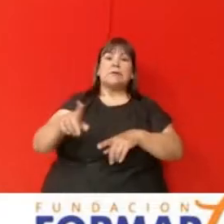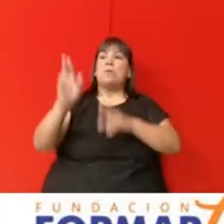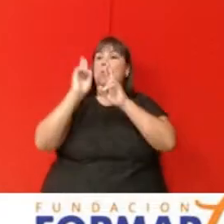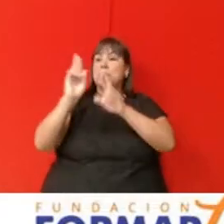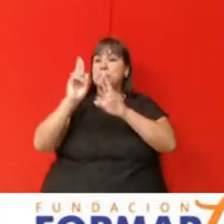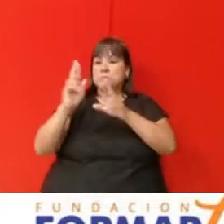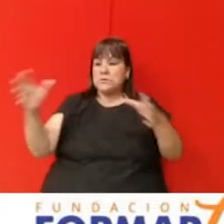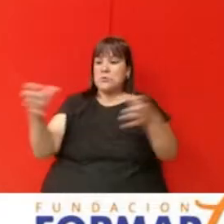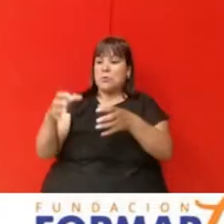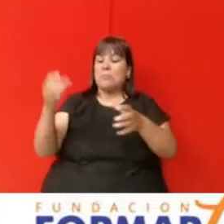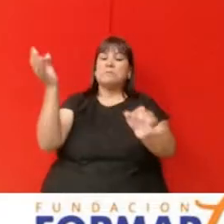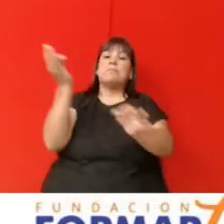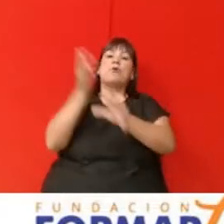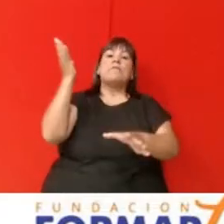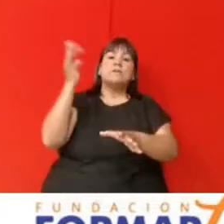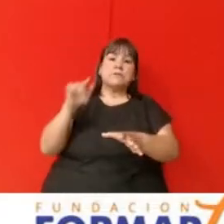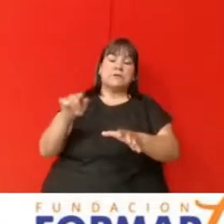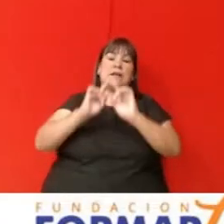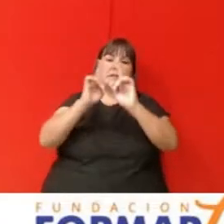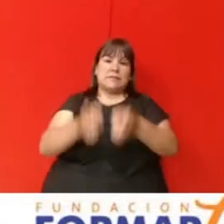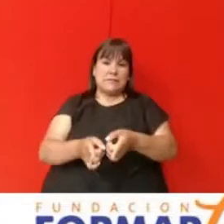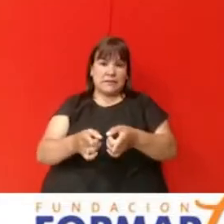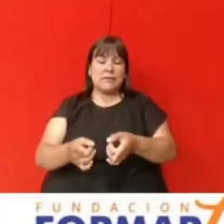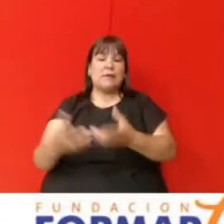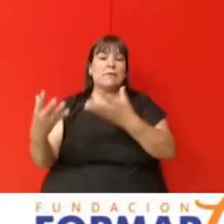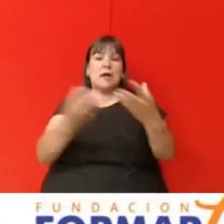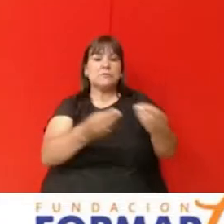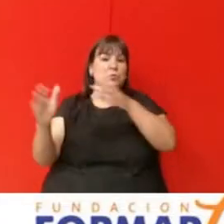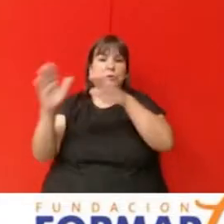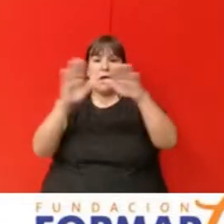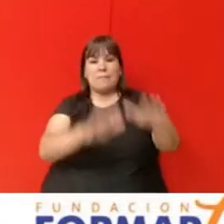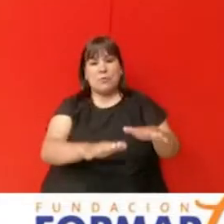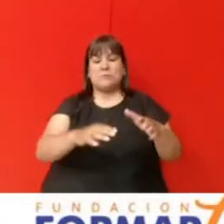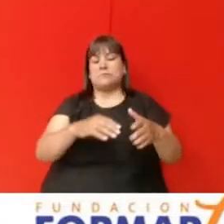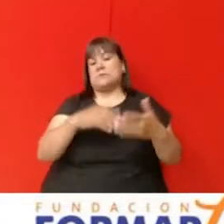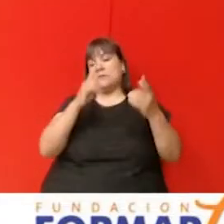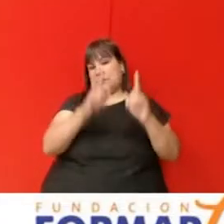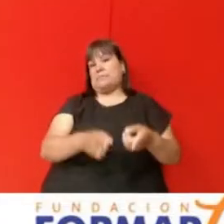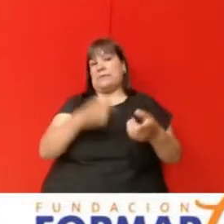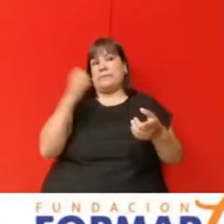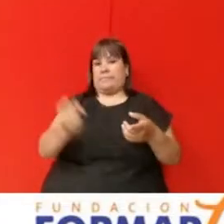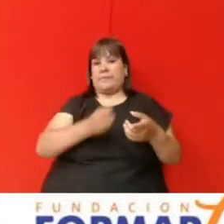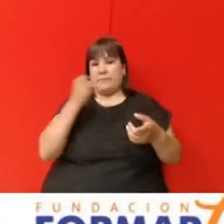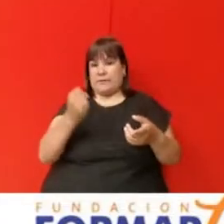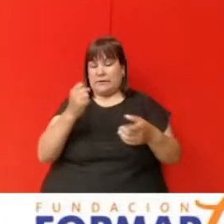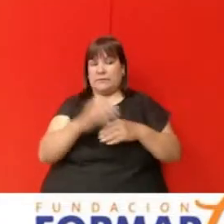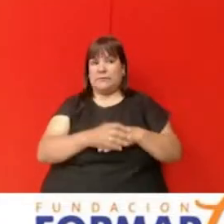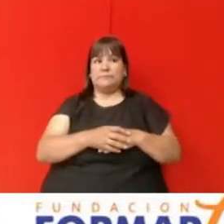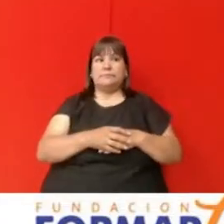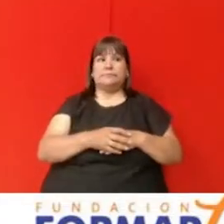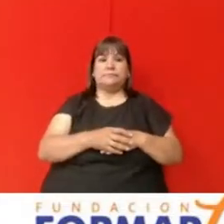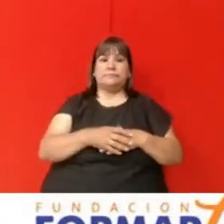nos apoya y trabaja en eso. Hablo específicamente del área de enfermería,